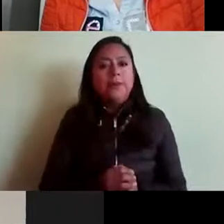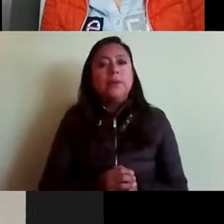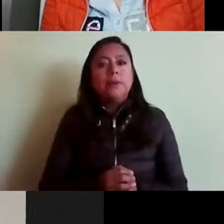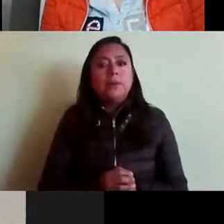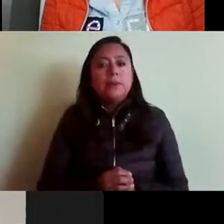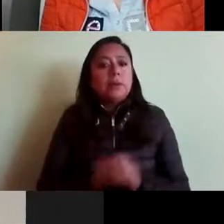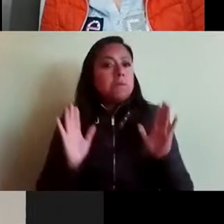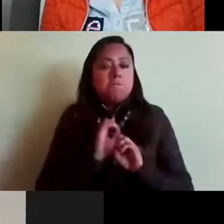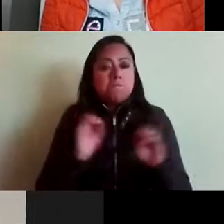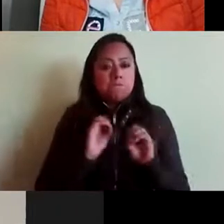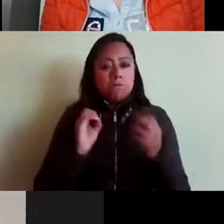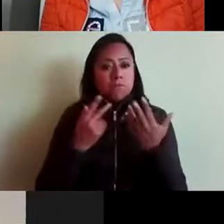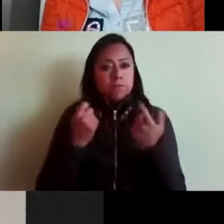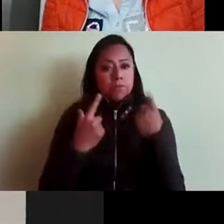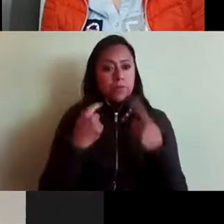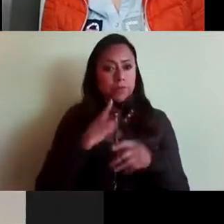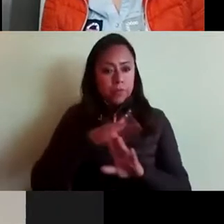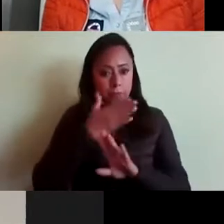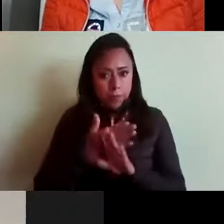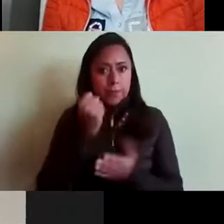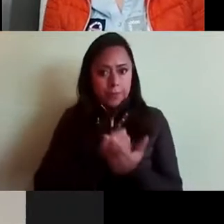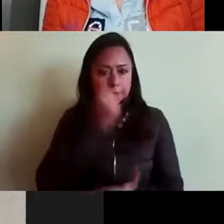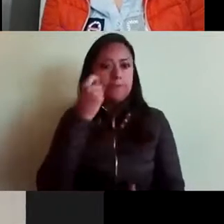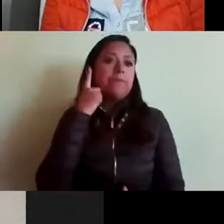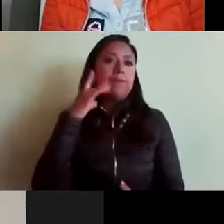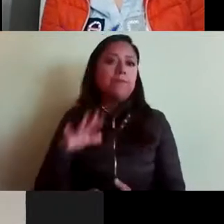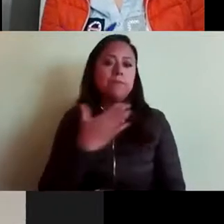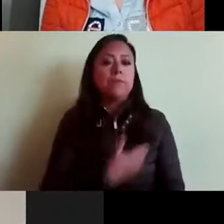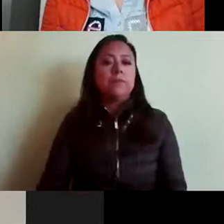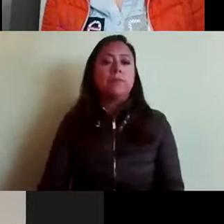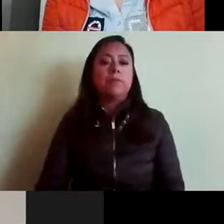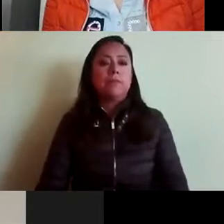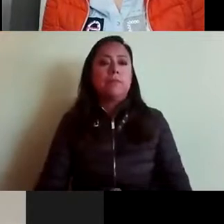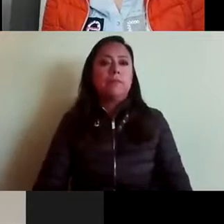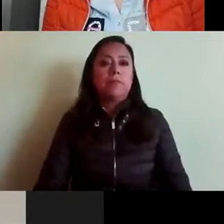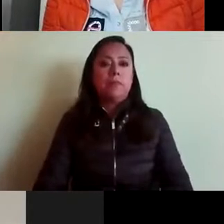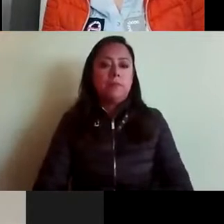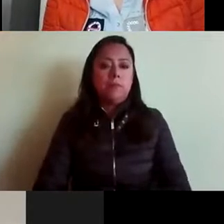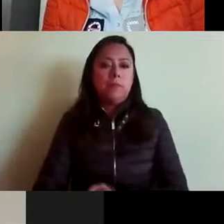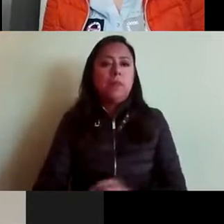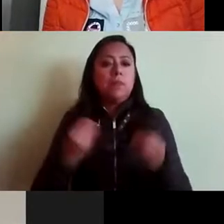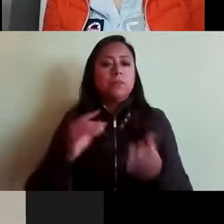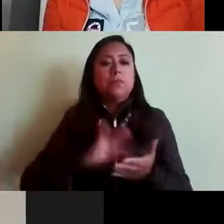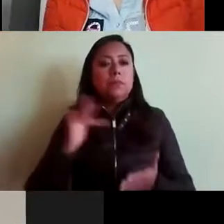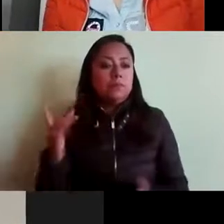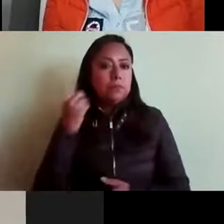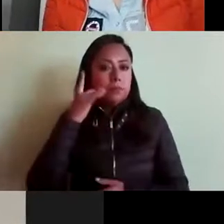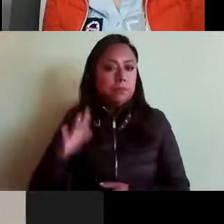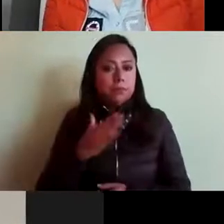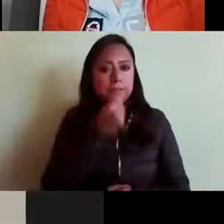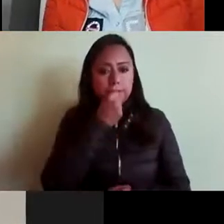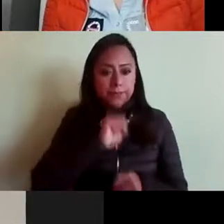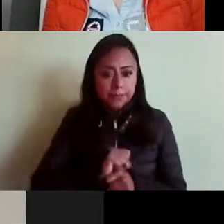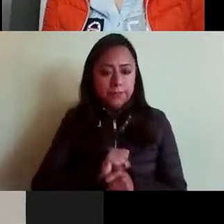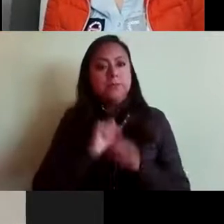No hay alguno que se manifieste en contra, se aprueba, diputada presidenta. Muchas gracias, diputada secretaria. Y el siguiente punto del